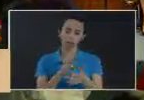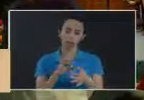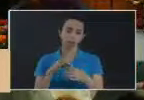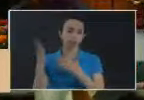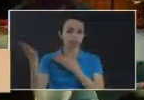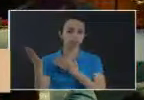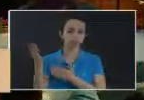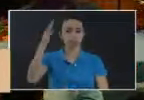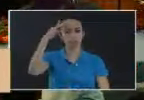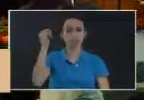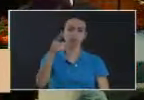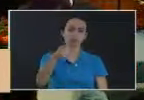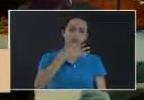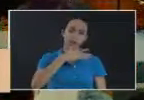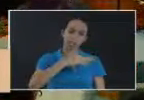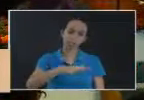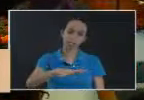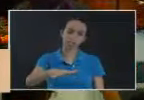porque te amargaste.